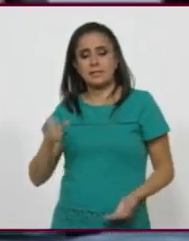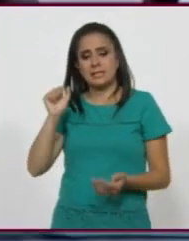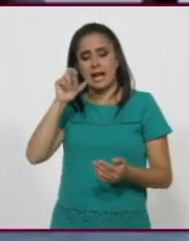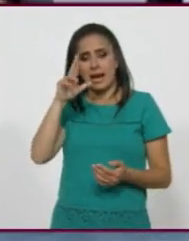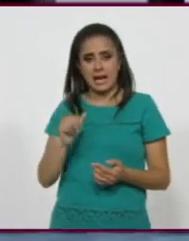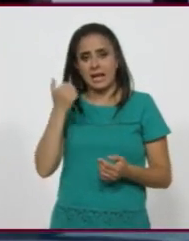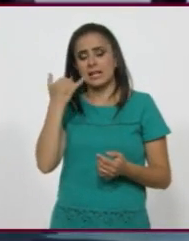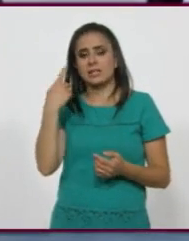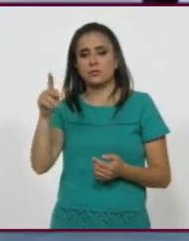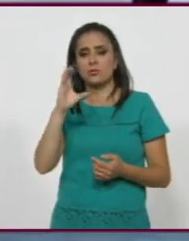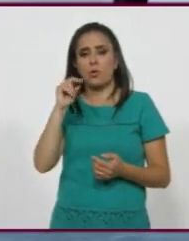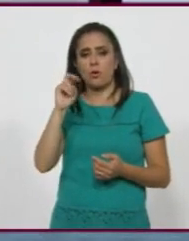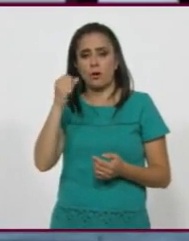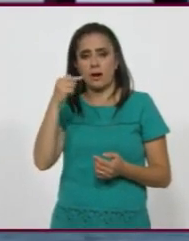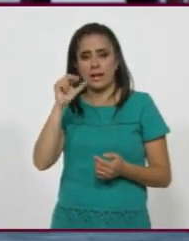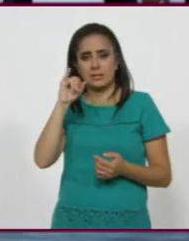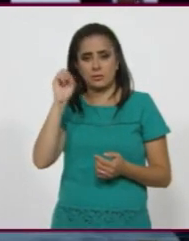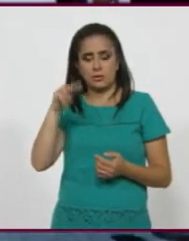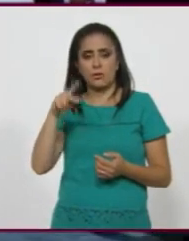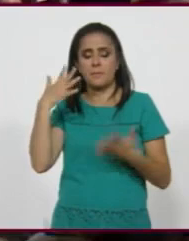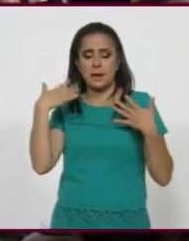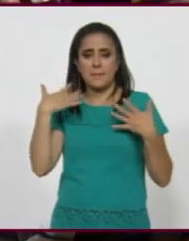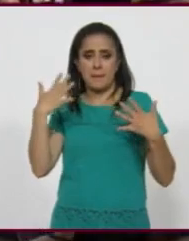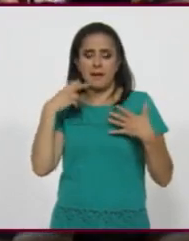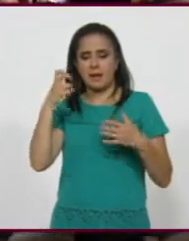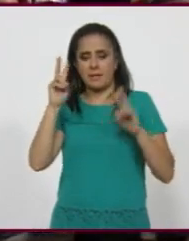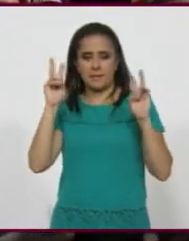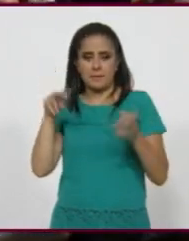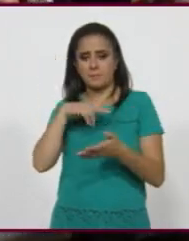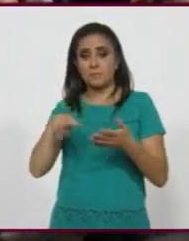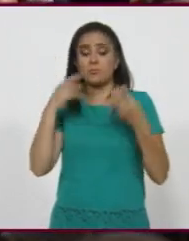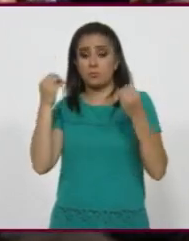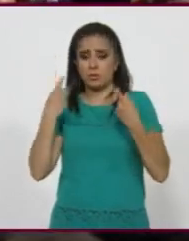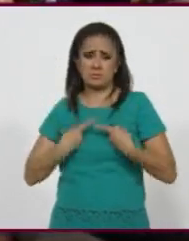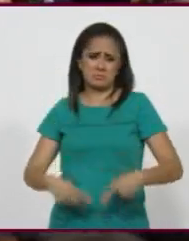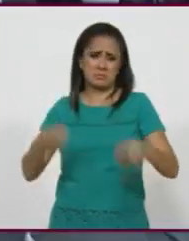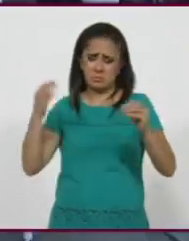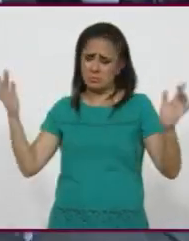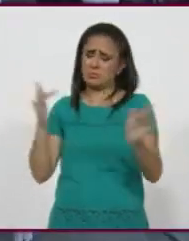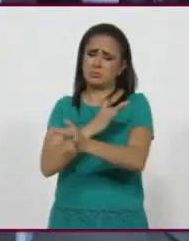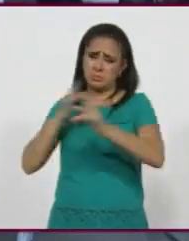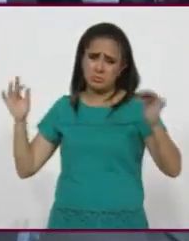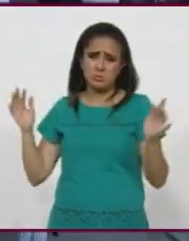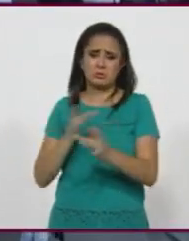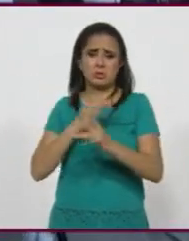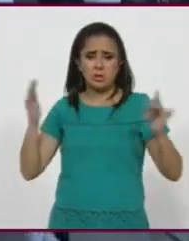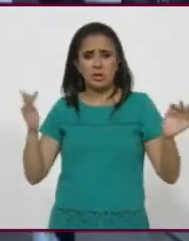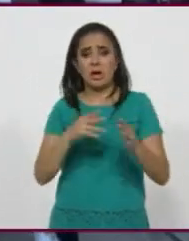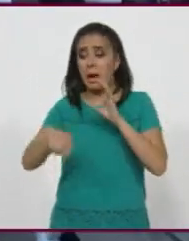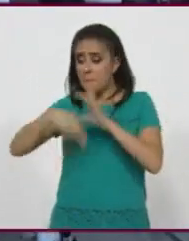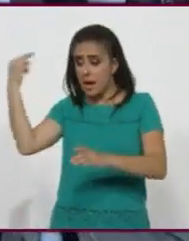la consagración de la primavera en el Auditorio del Estado. Y numeroso público, con afán feroz, eliminó cualquier